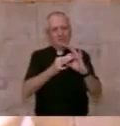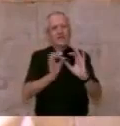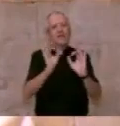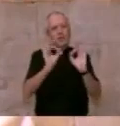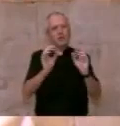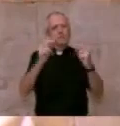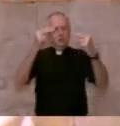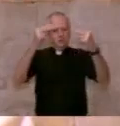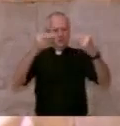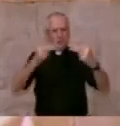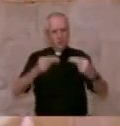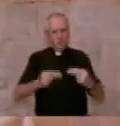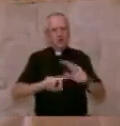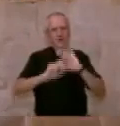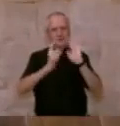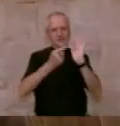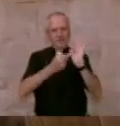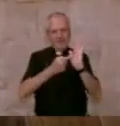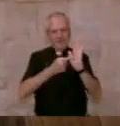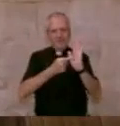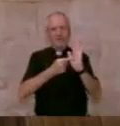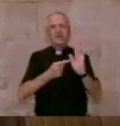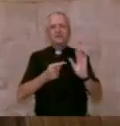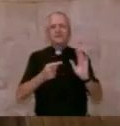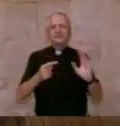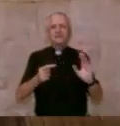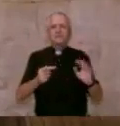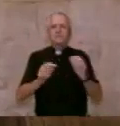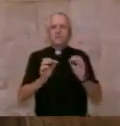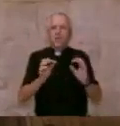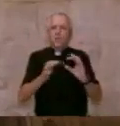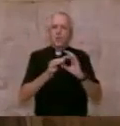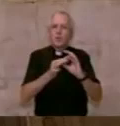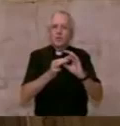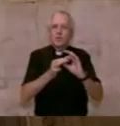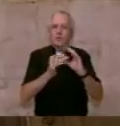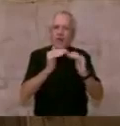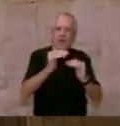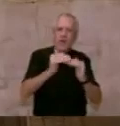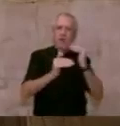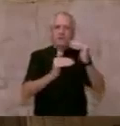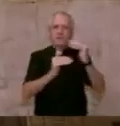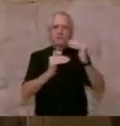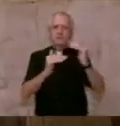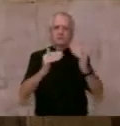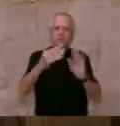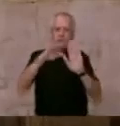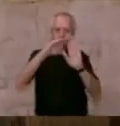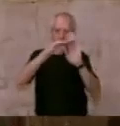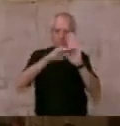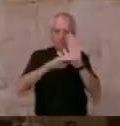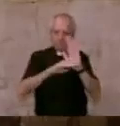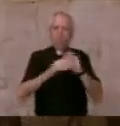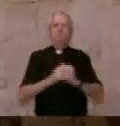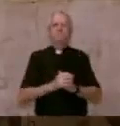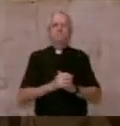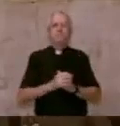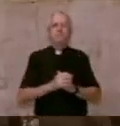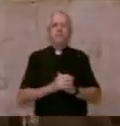según el derecho canónico, desatados del vínculo de la sede titular superior y al citado oficio de auxiliar.